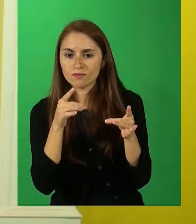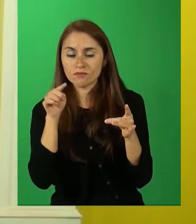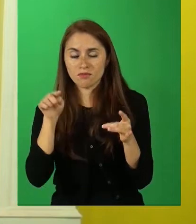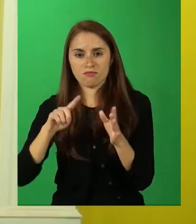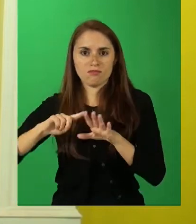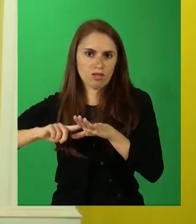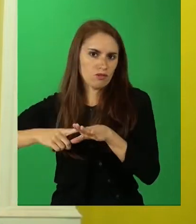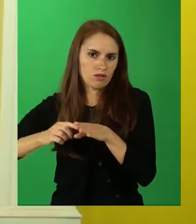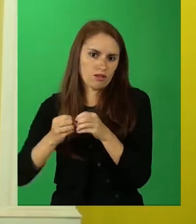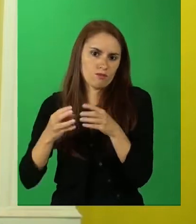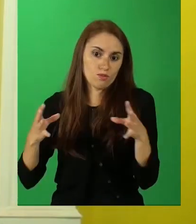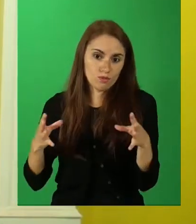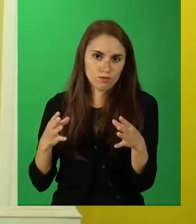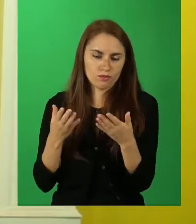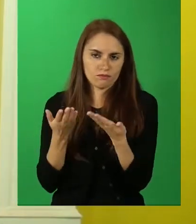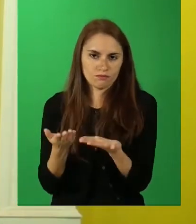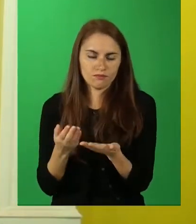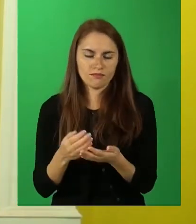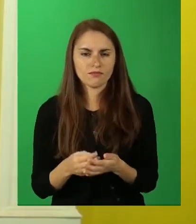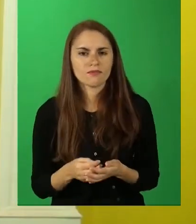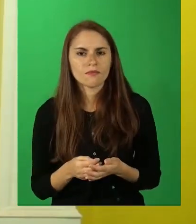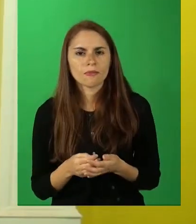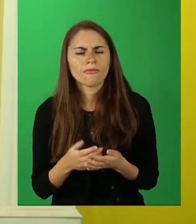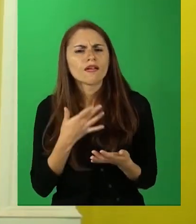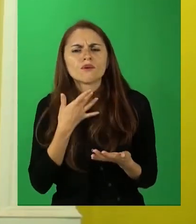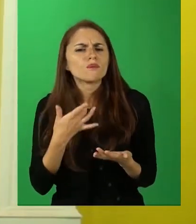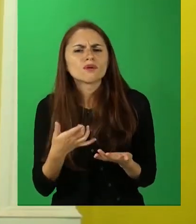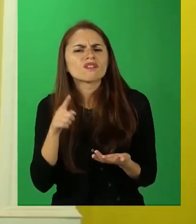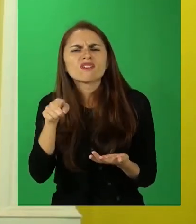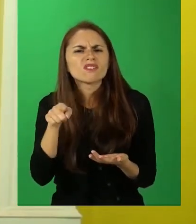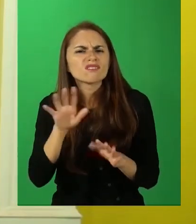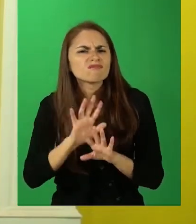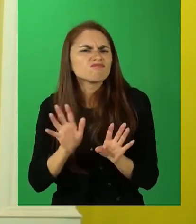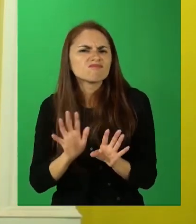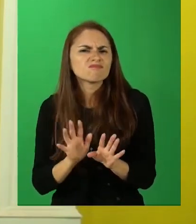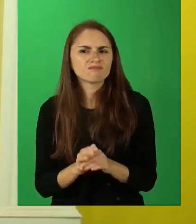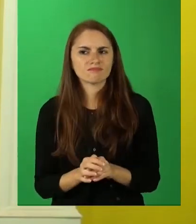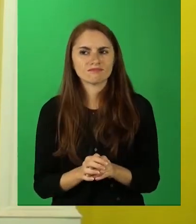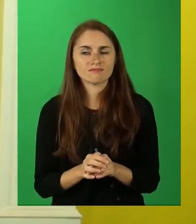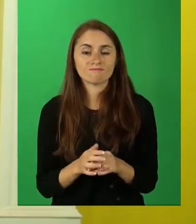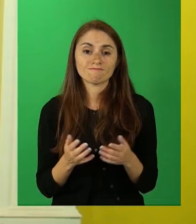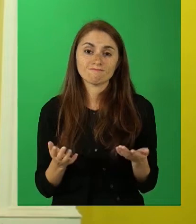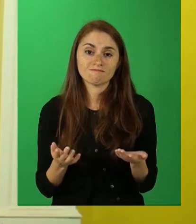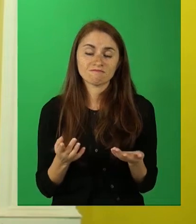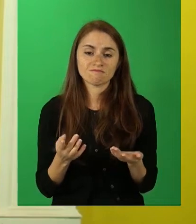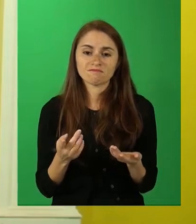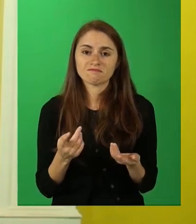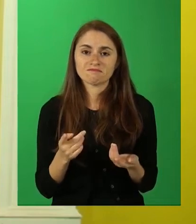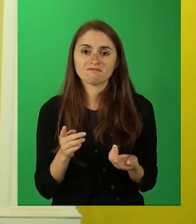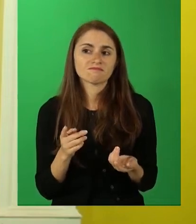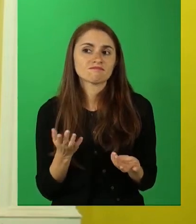chinos, son muchos, ¿no? Son muchos chinos. ¿Por qué no lo hicieron? La verdad es que les faltaba